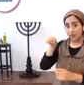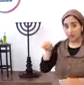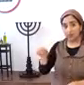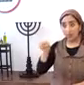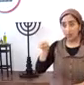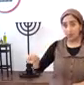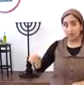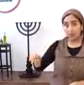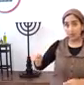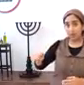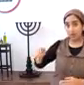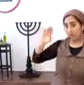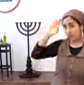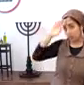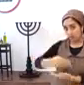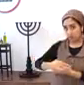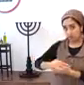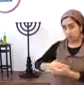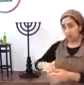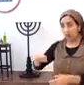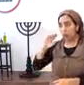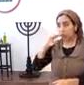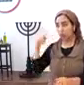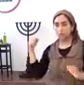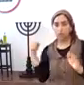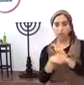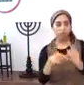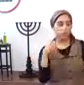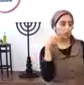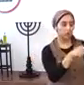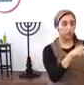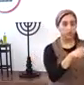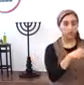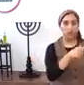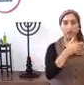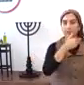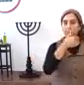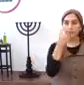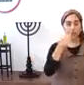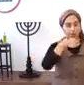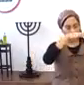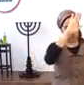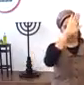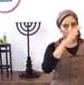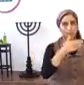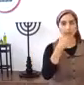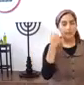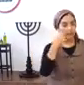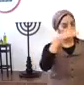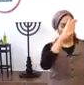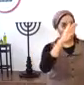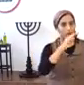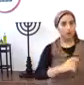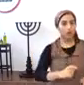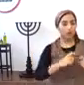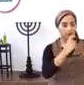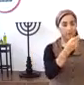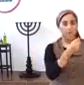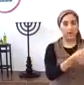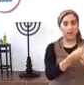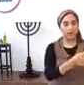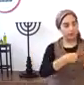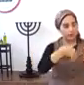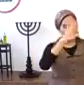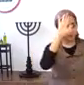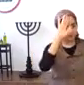Esaf sus hijos de Esaf te matarán a ti entonces mejor vete vete y le